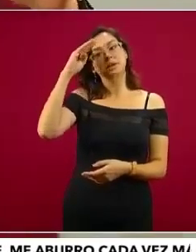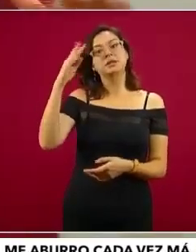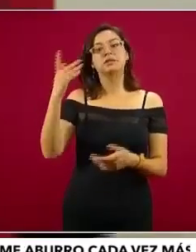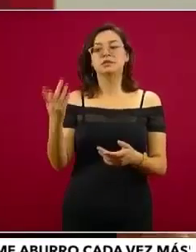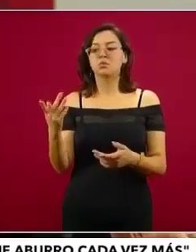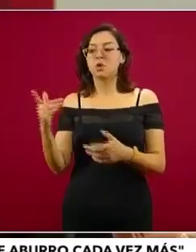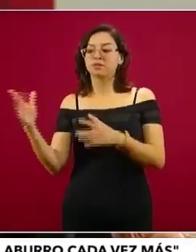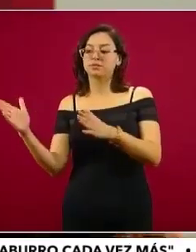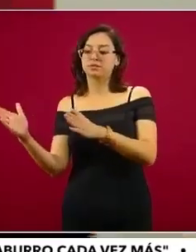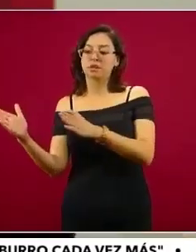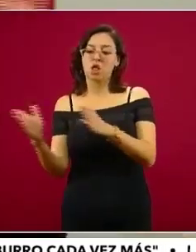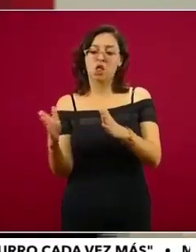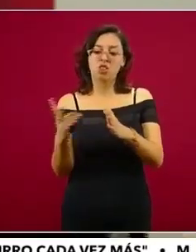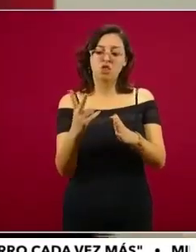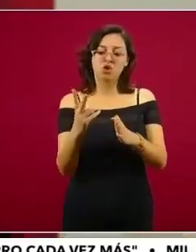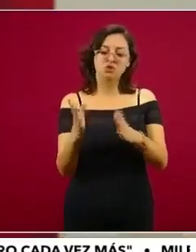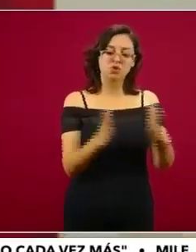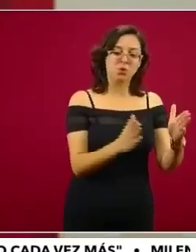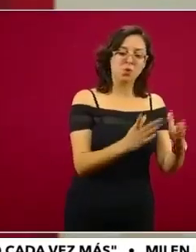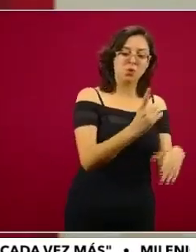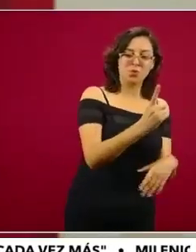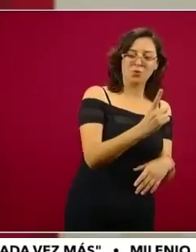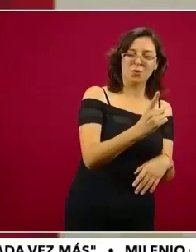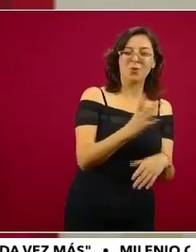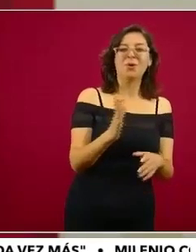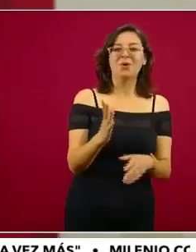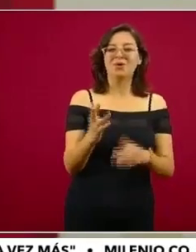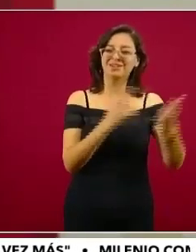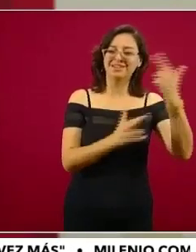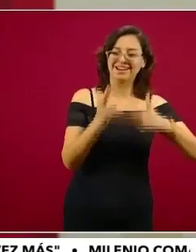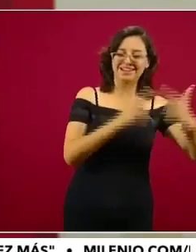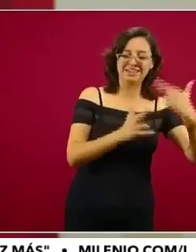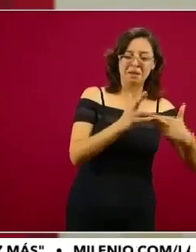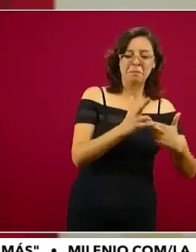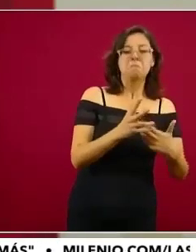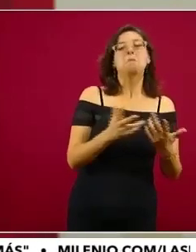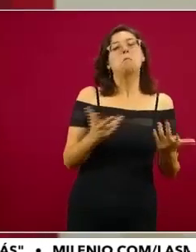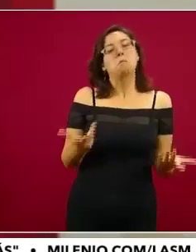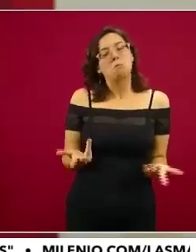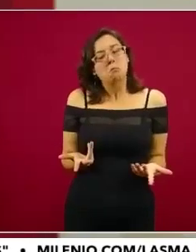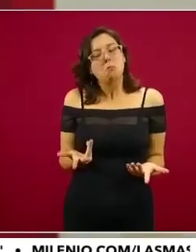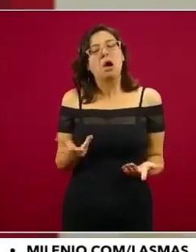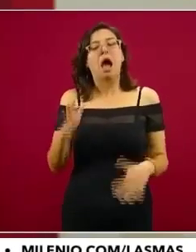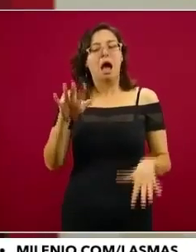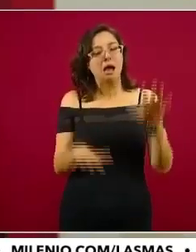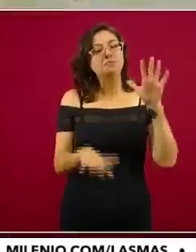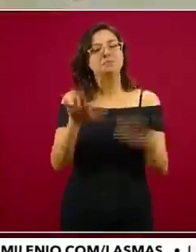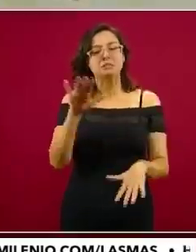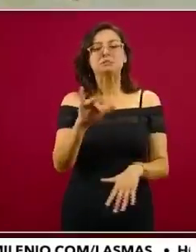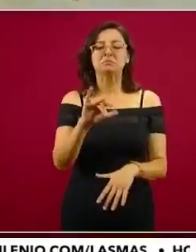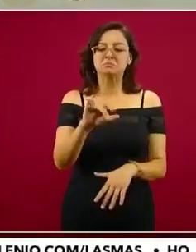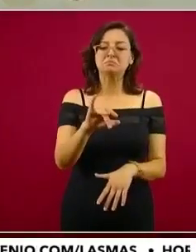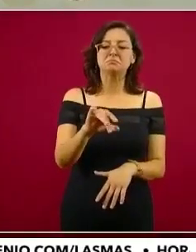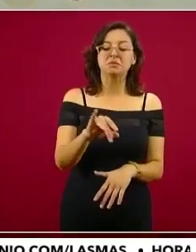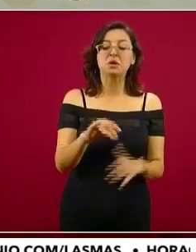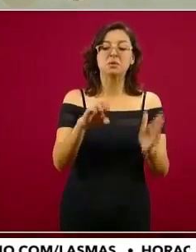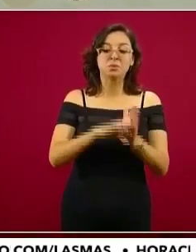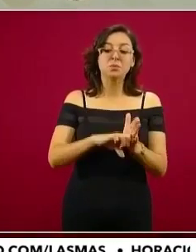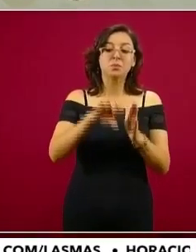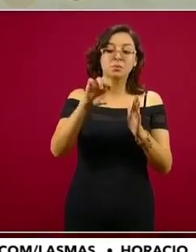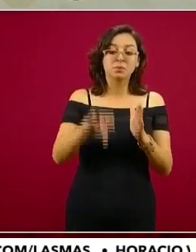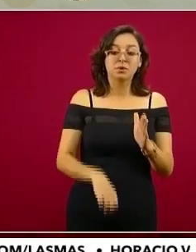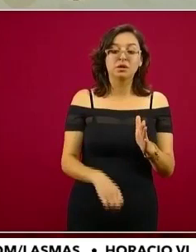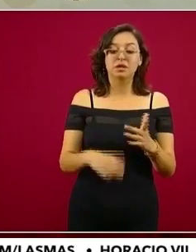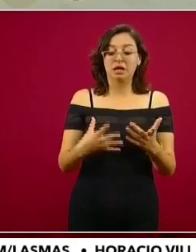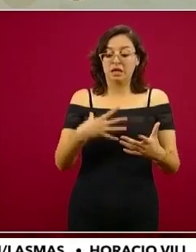2 y la fase 1, o el análogo. En cierta manera se comporta así en algunas características. Por ejemplo, cuando empieza a disminuir